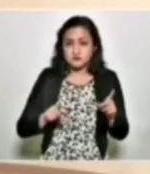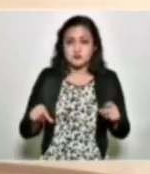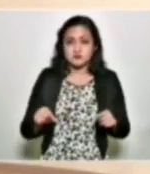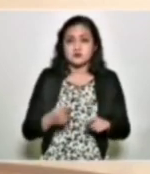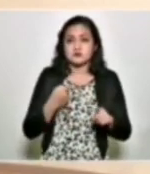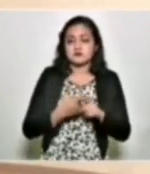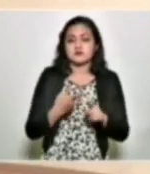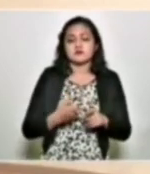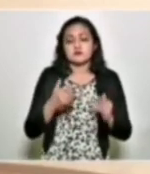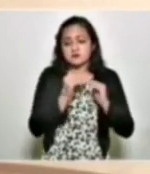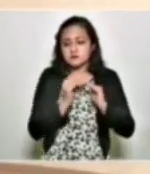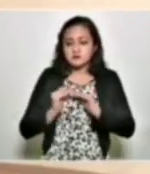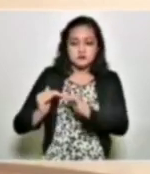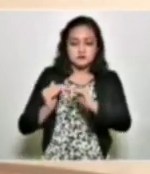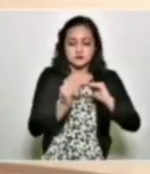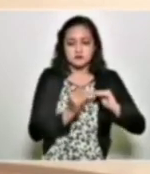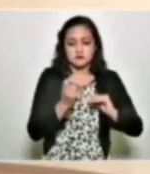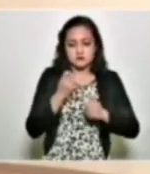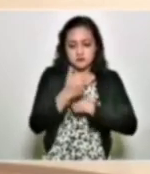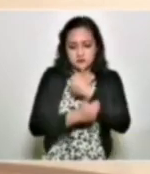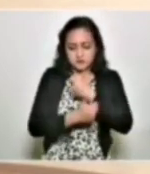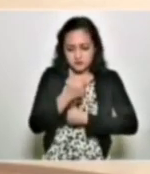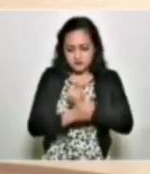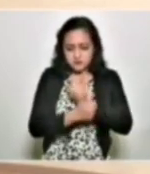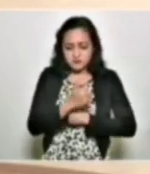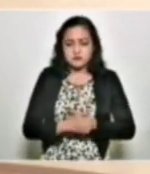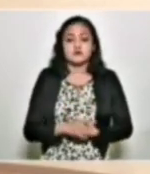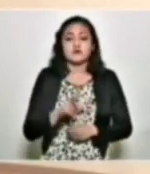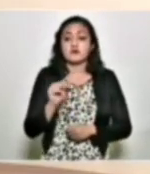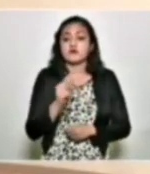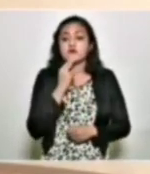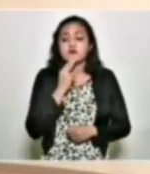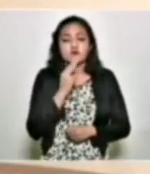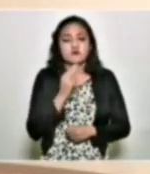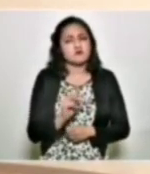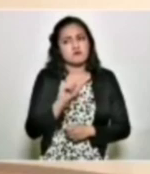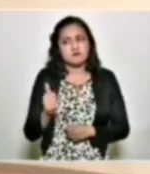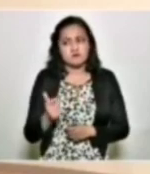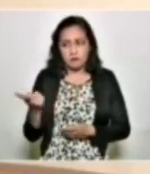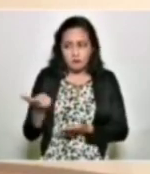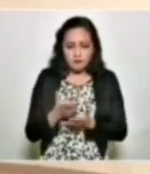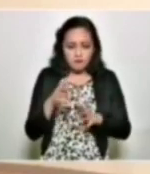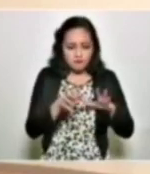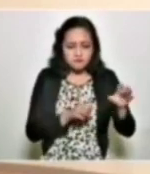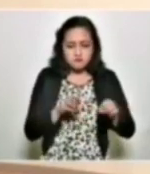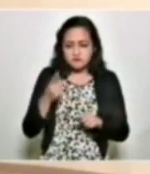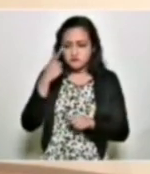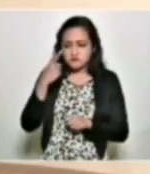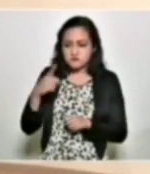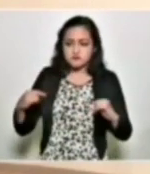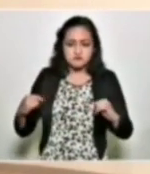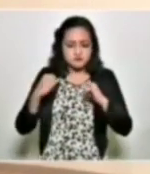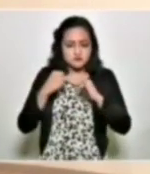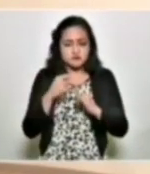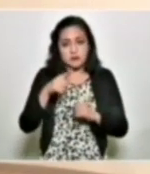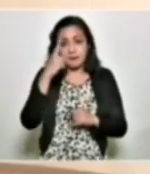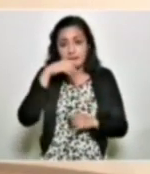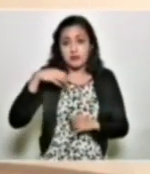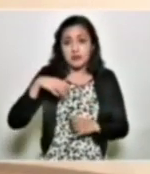por la democracia de no usar ningún recurso público en una campaña